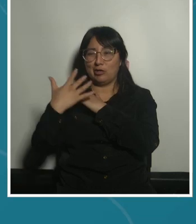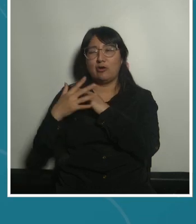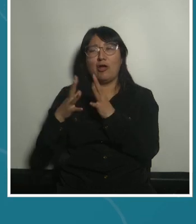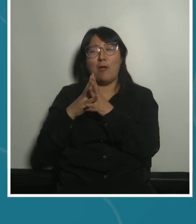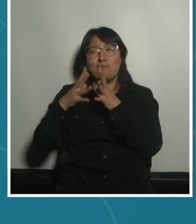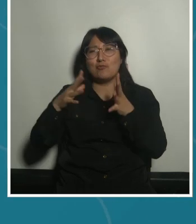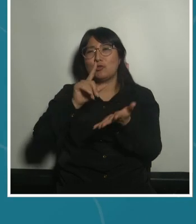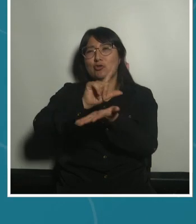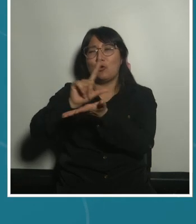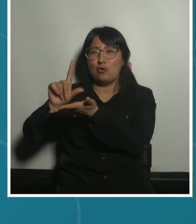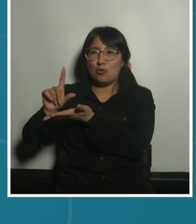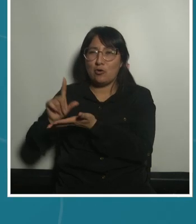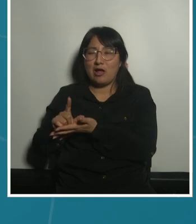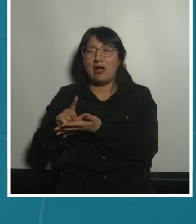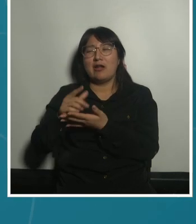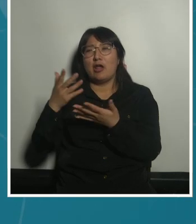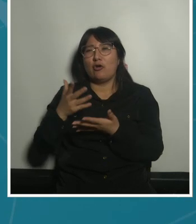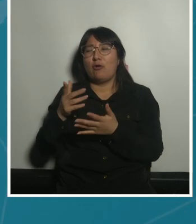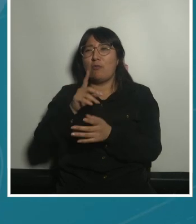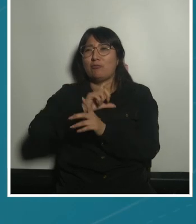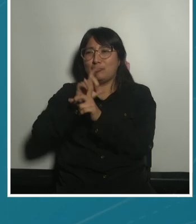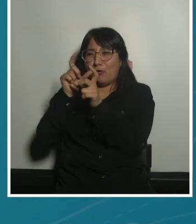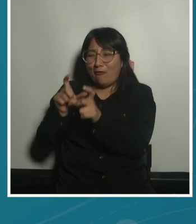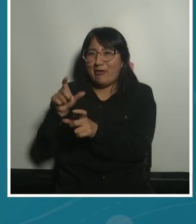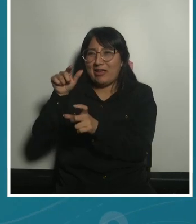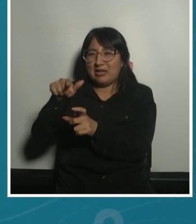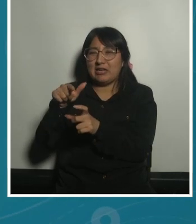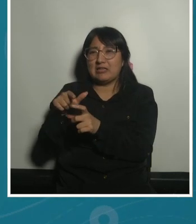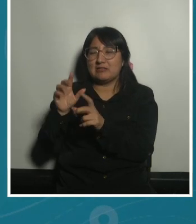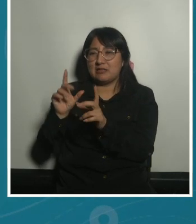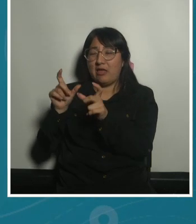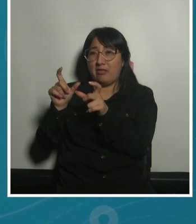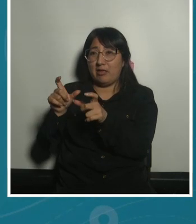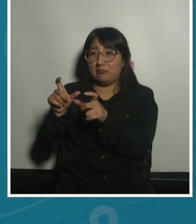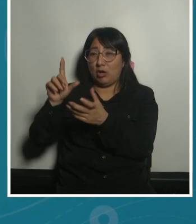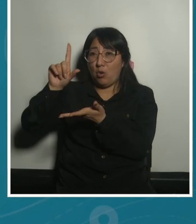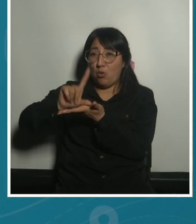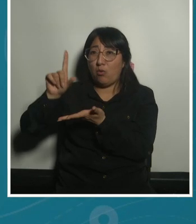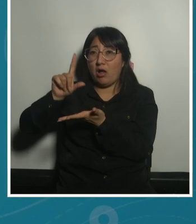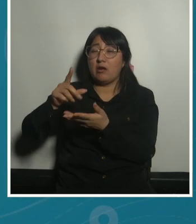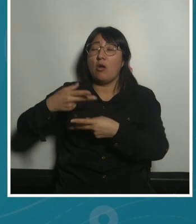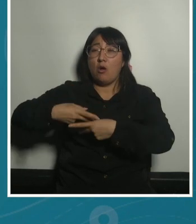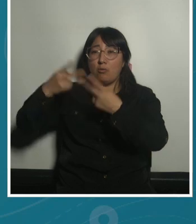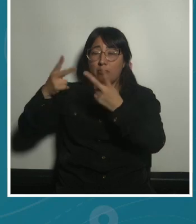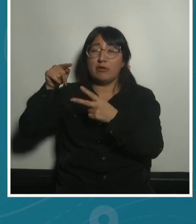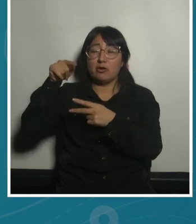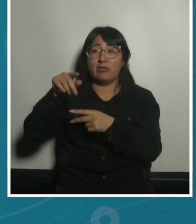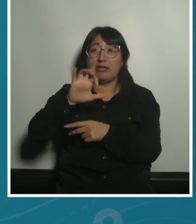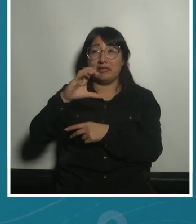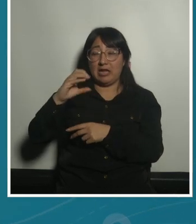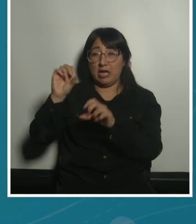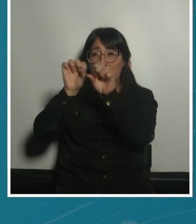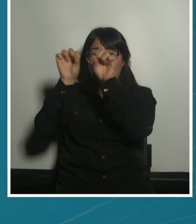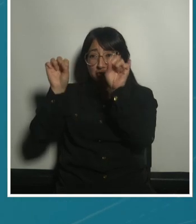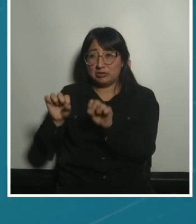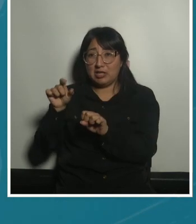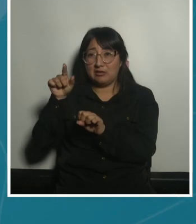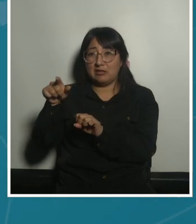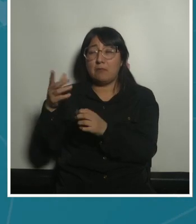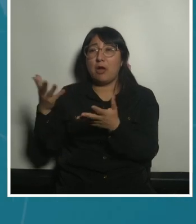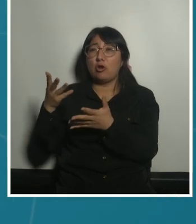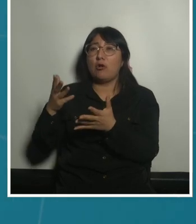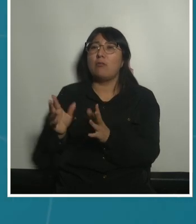lugares con gobernanzas costeras exitosas como parte del dominio público, como parte de estos ecosistemas que son considerados bienes